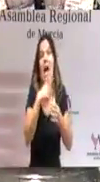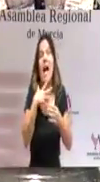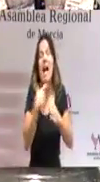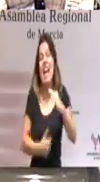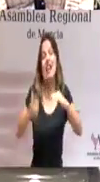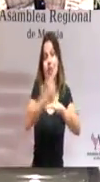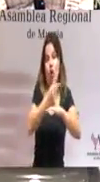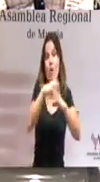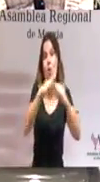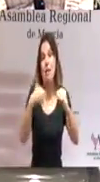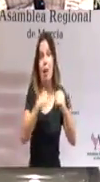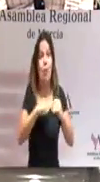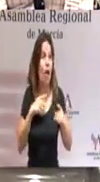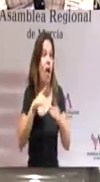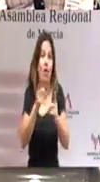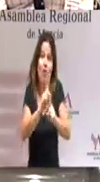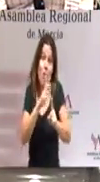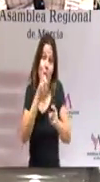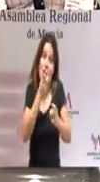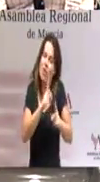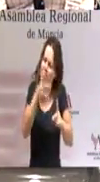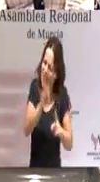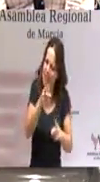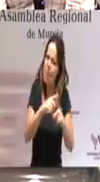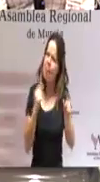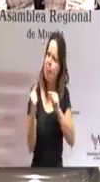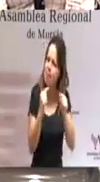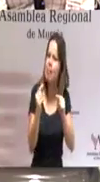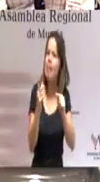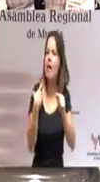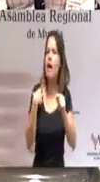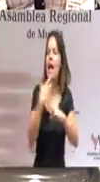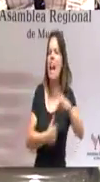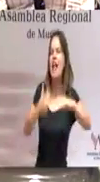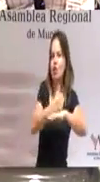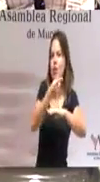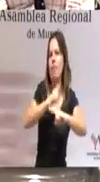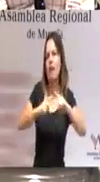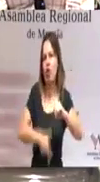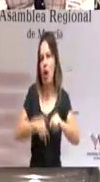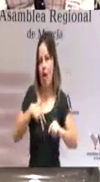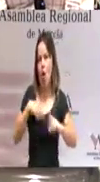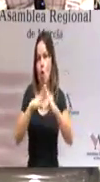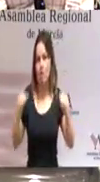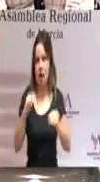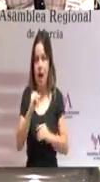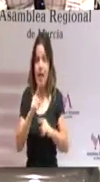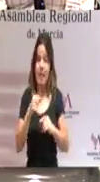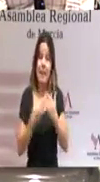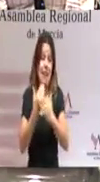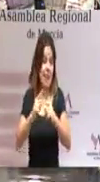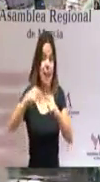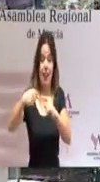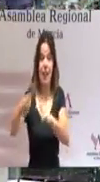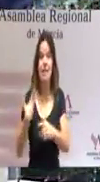las universidades públicas. De hecho, hay un rifirrafe entre el rector y el director general de universidades. Y pocos días después se